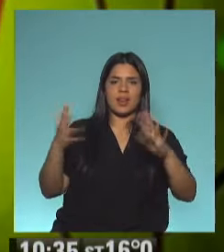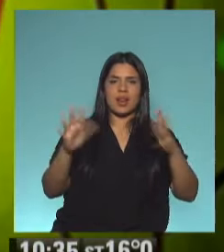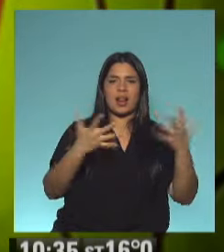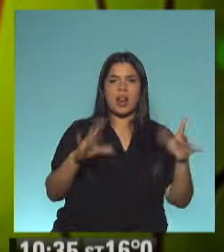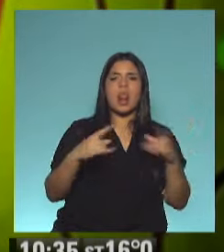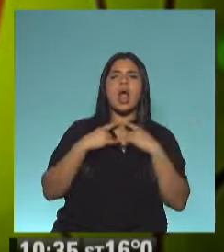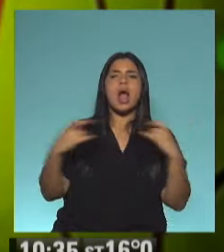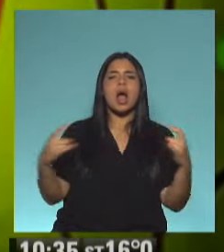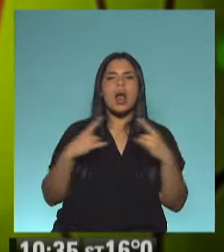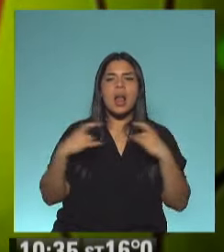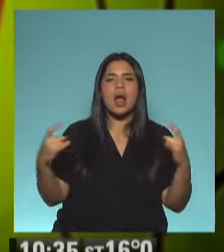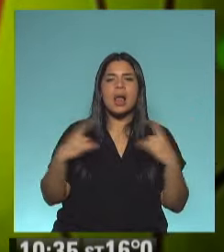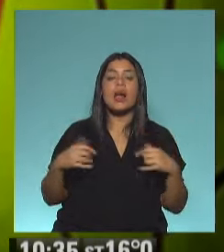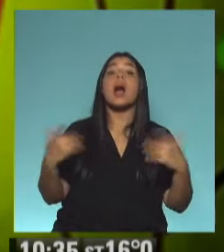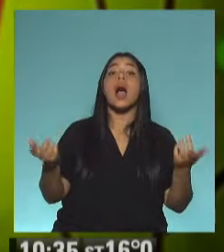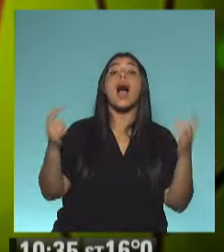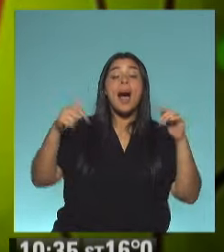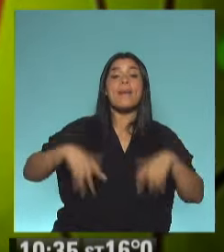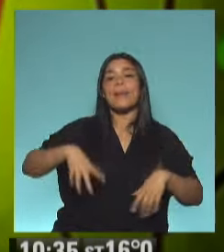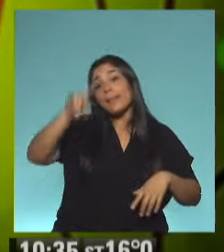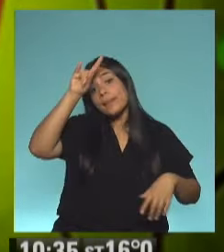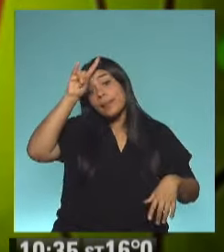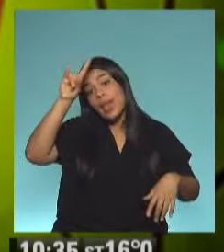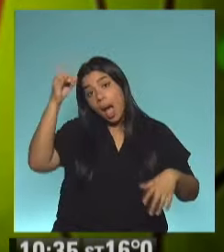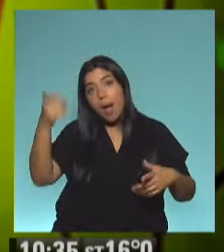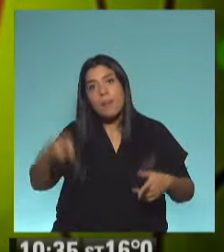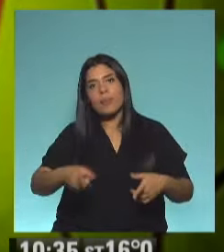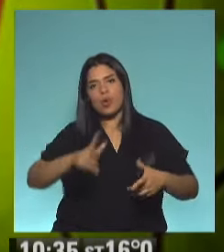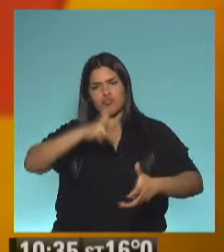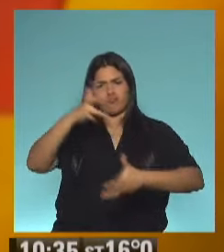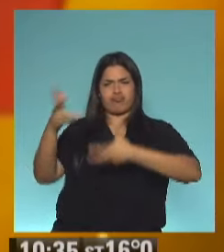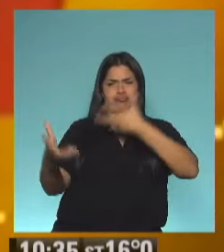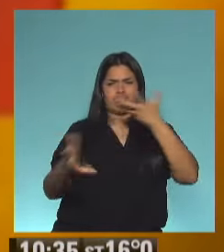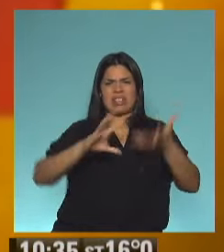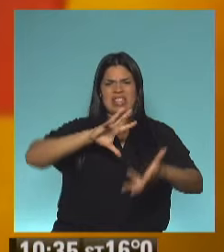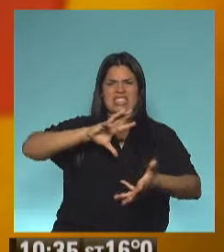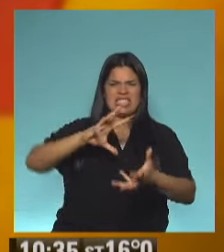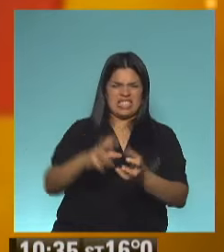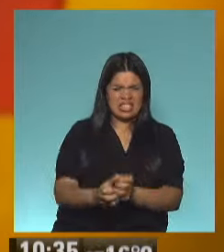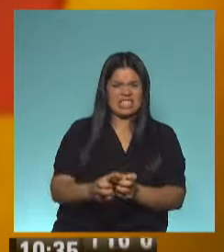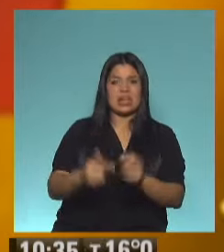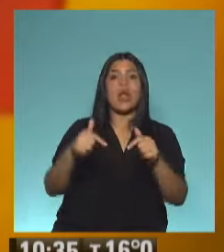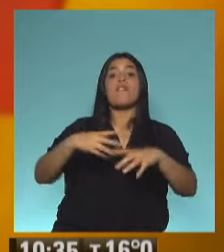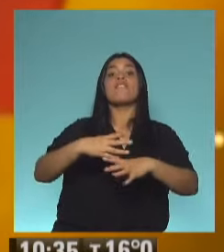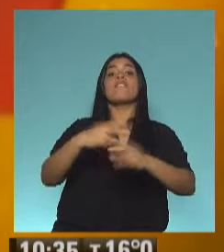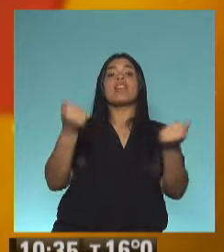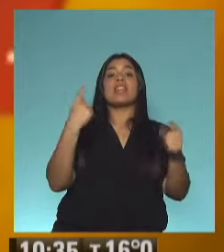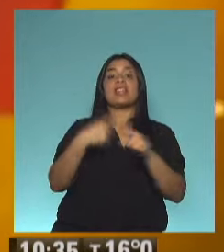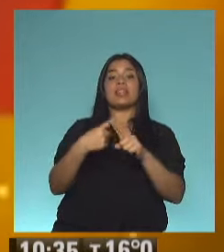Y hoy, para quemar al diablo y dar por finalizado este carnaval, mi amigo Uli.